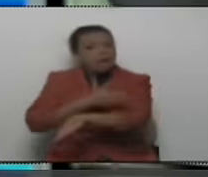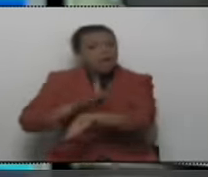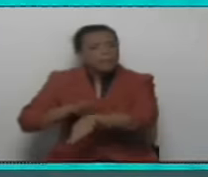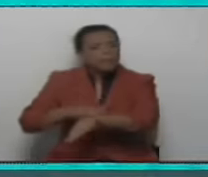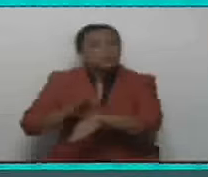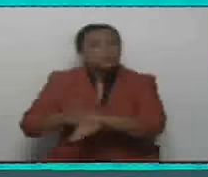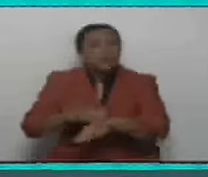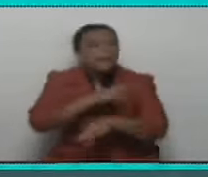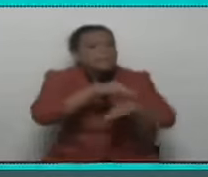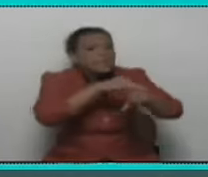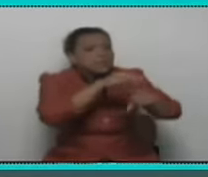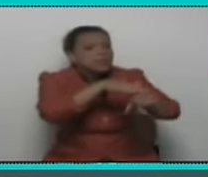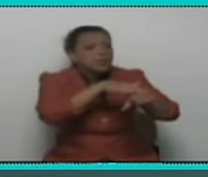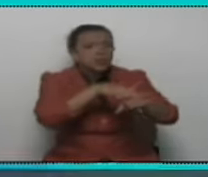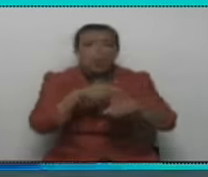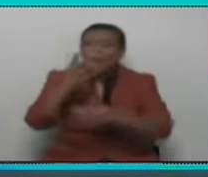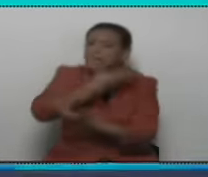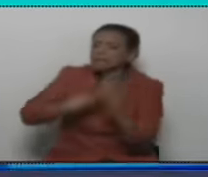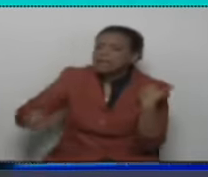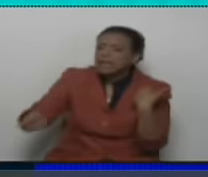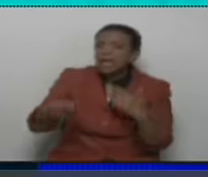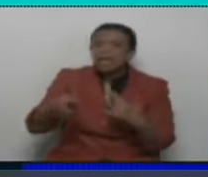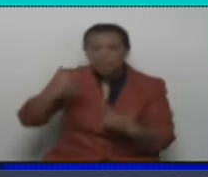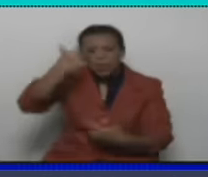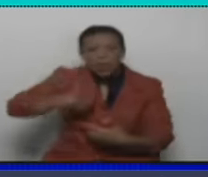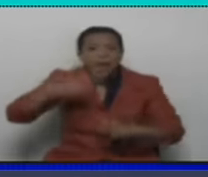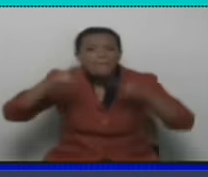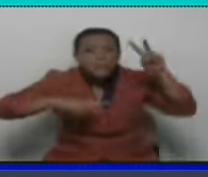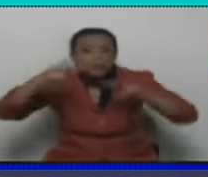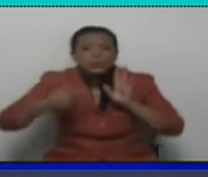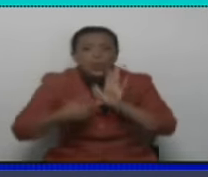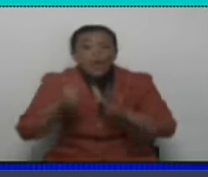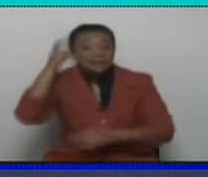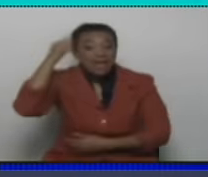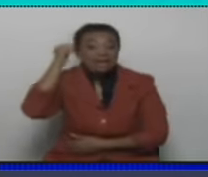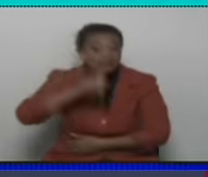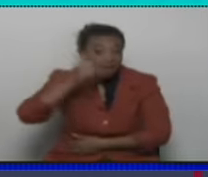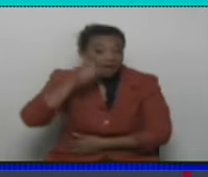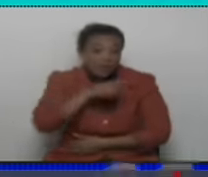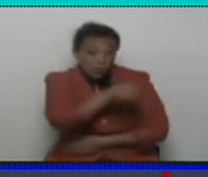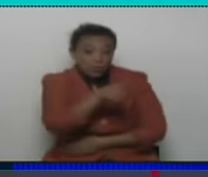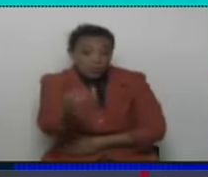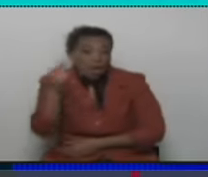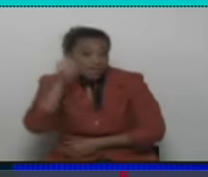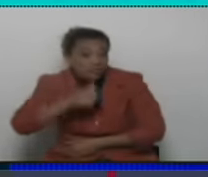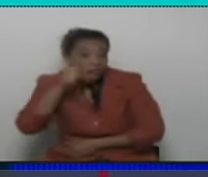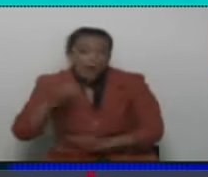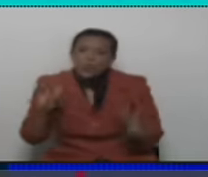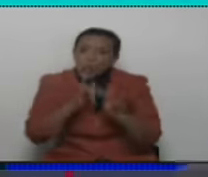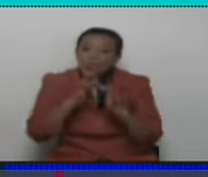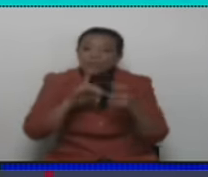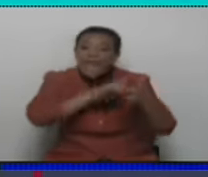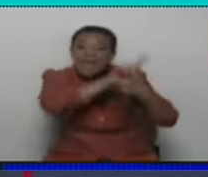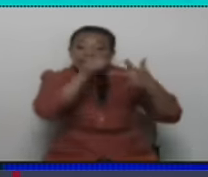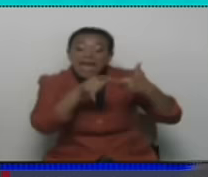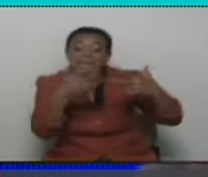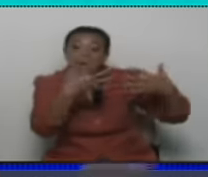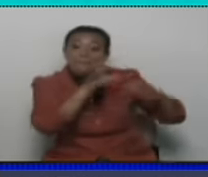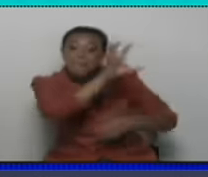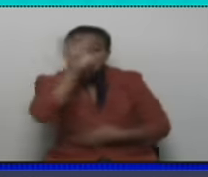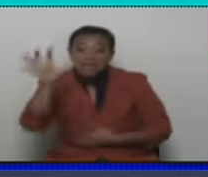Correcto. Ministro, porque en la exposición que usted hizo el sábado se involucran tres países: Estados